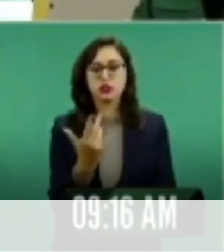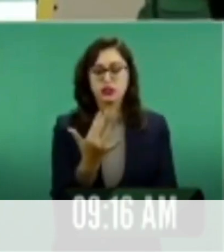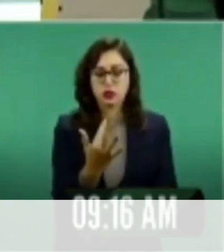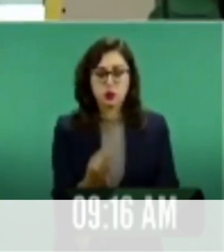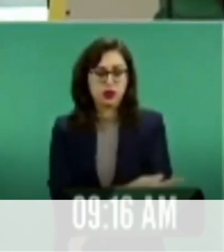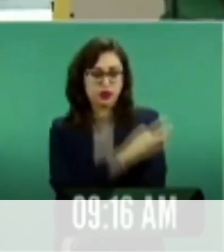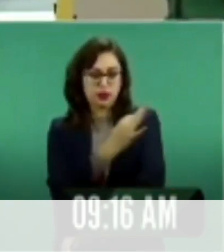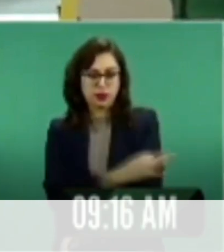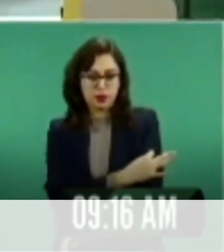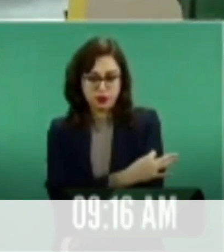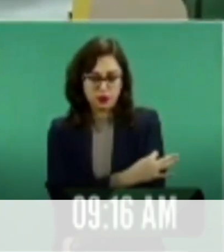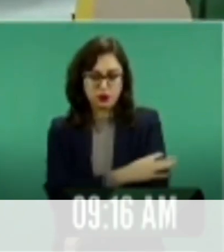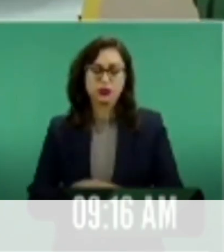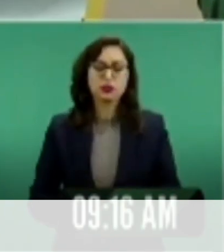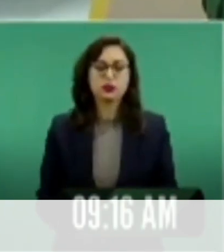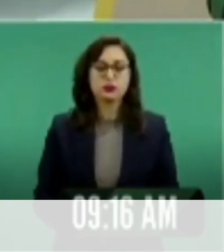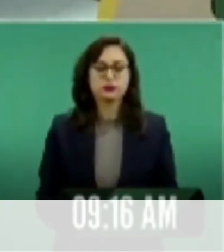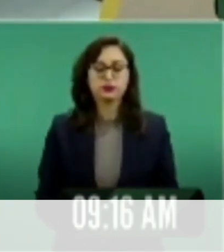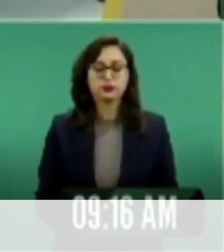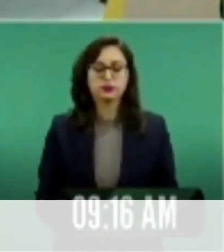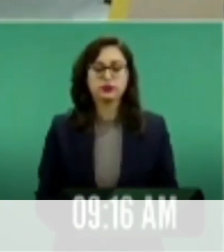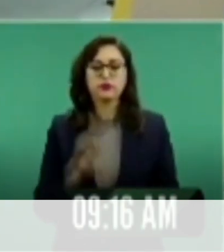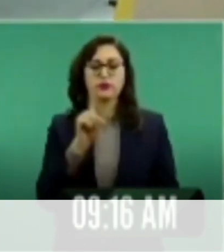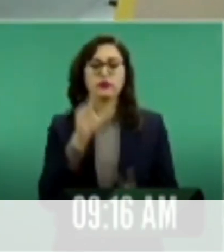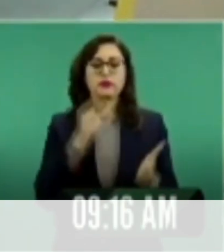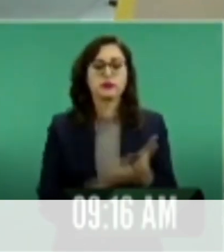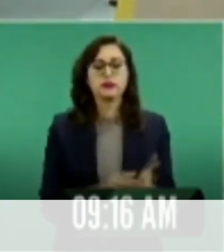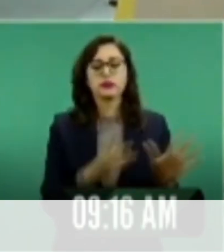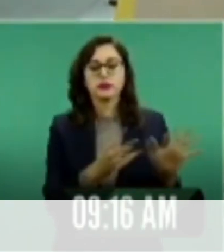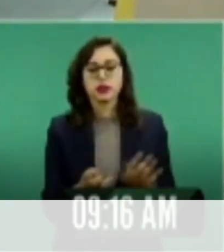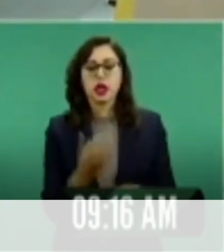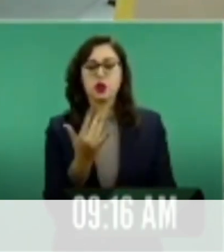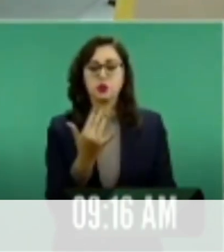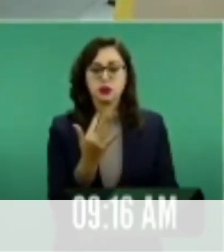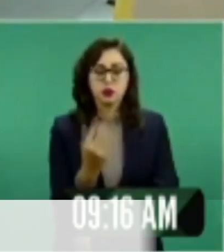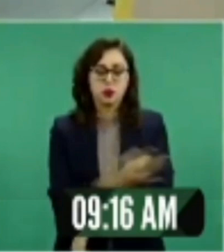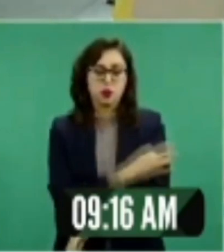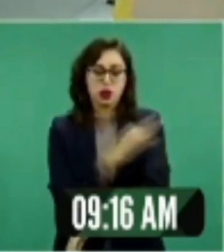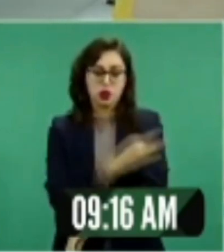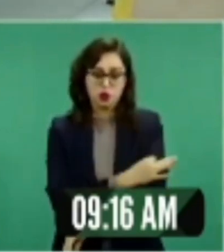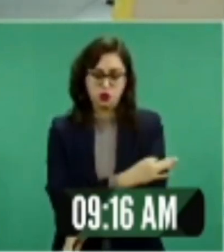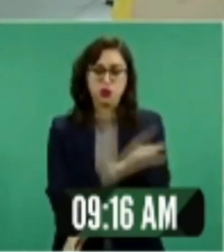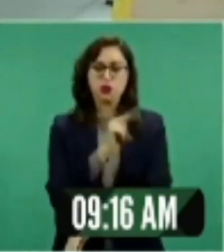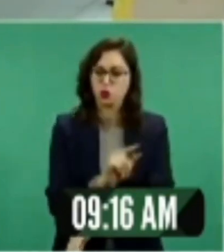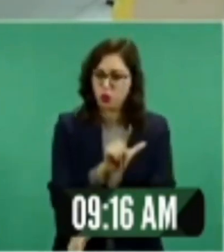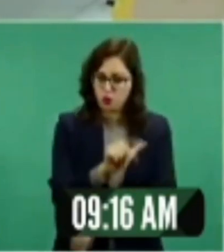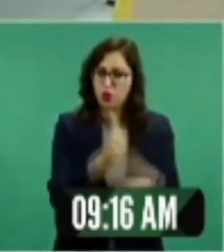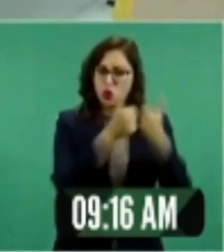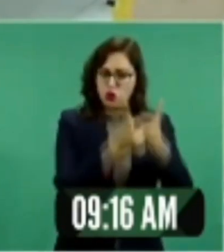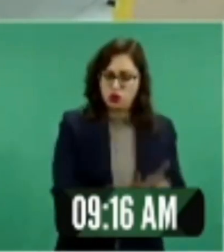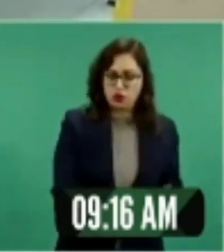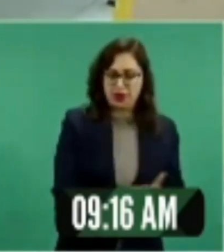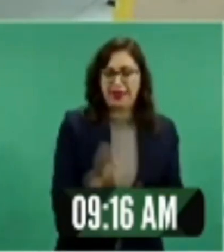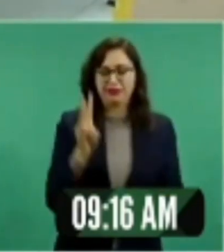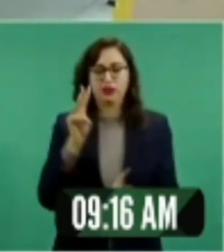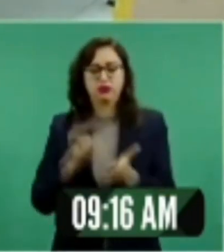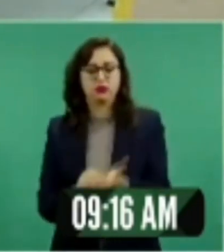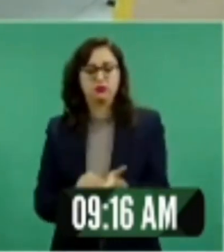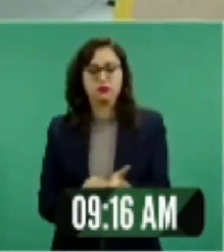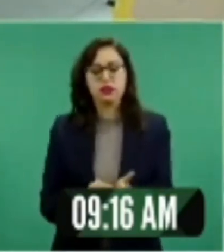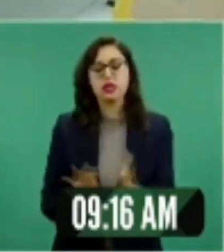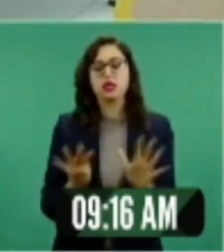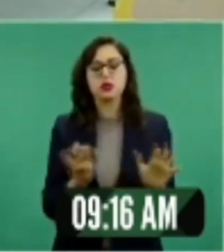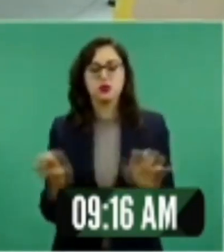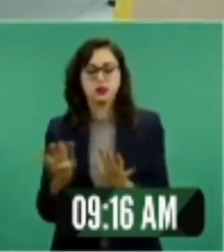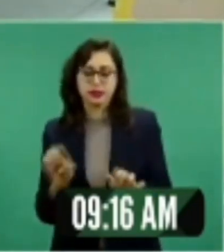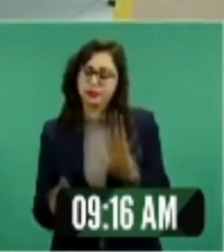5.850 vacunas. Son 1.950 para el estado de Nuevo León y 3.900